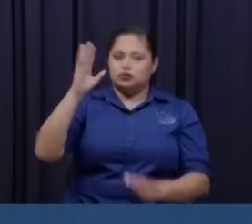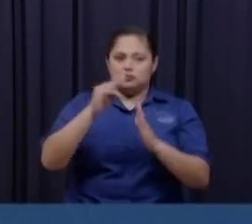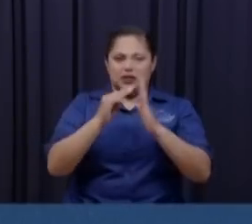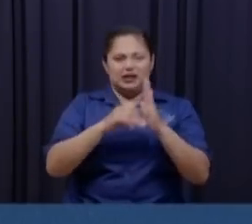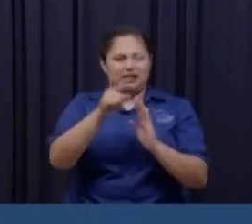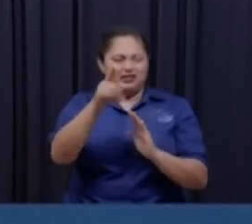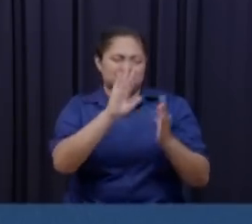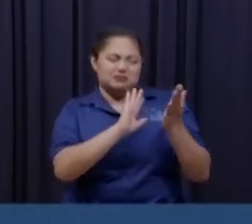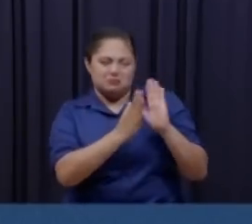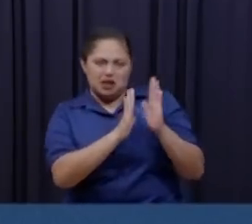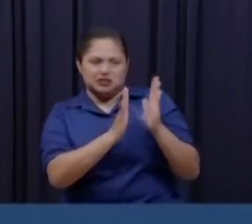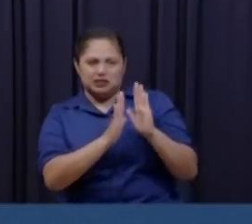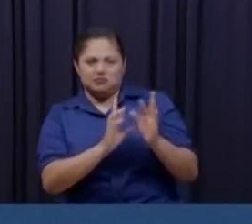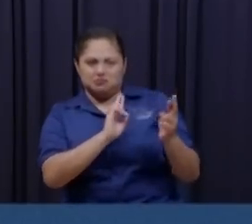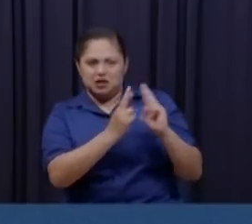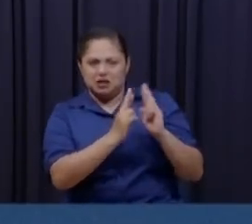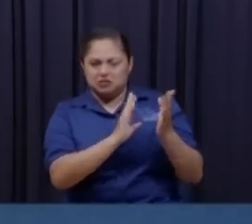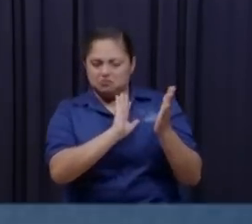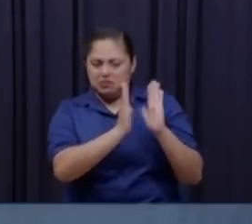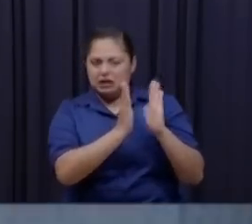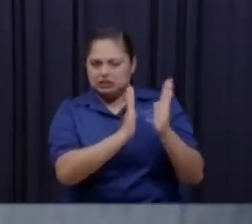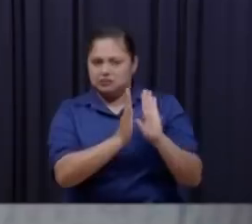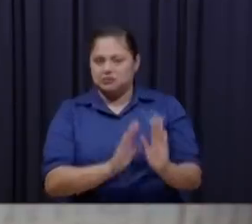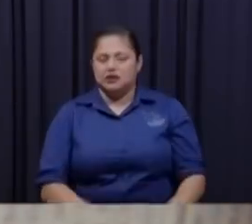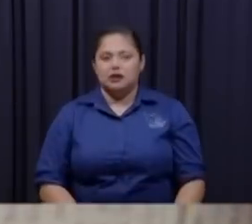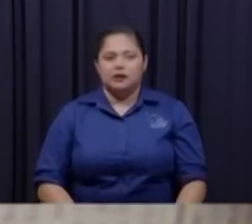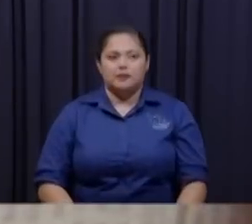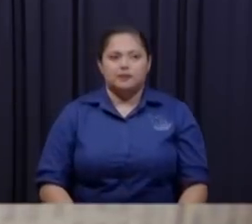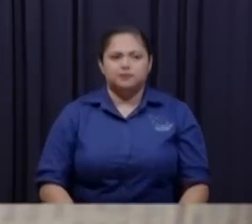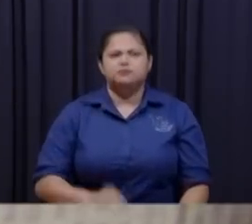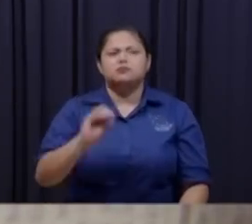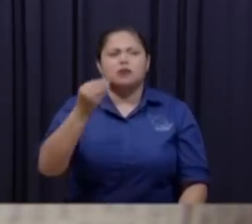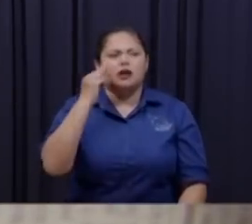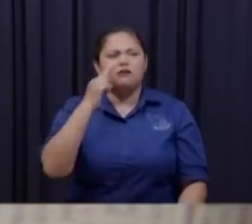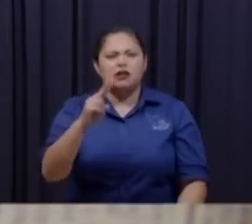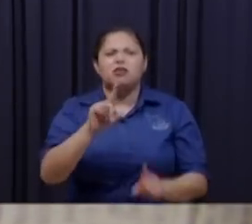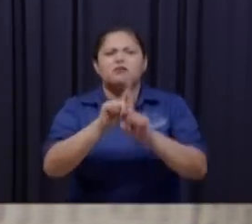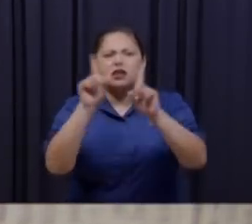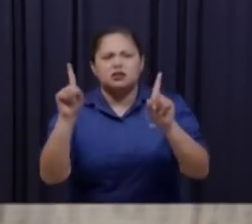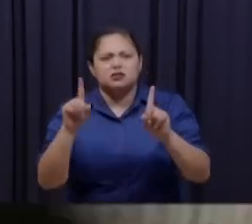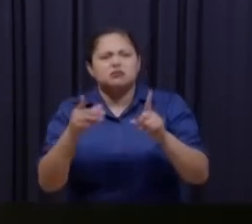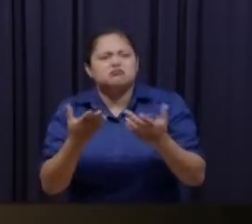hacer una comparación con la Biblia textual. ¿Qué mira usted de diferencia?